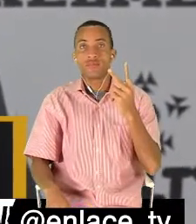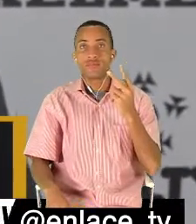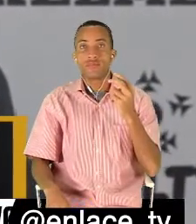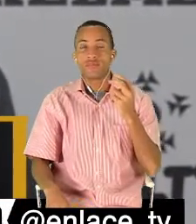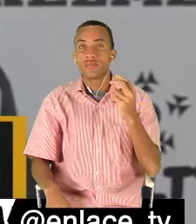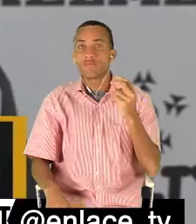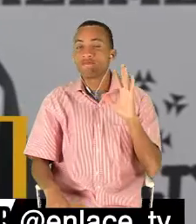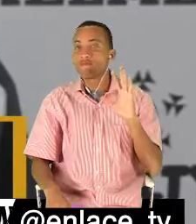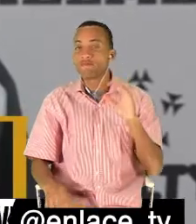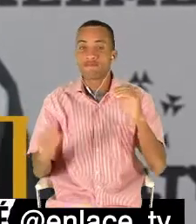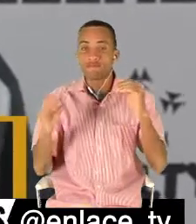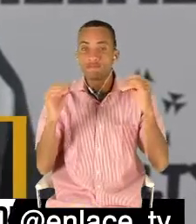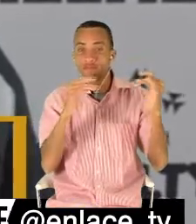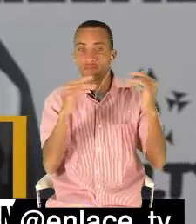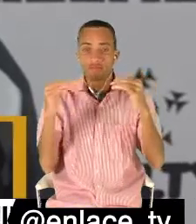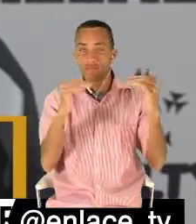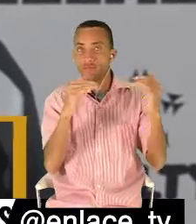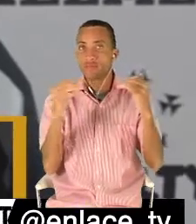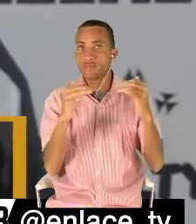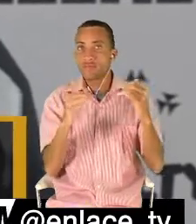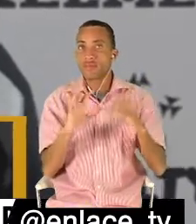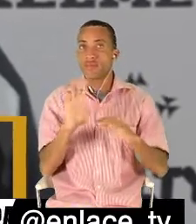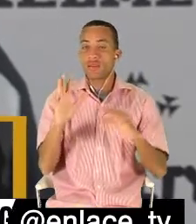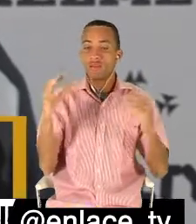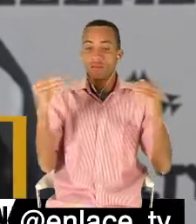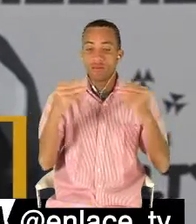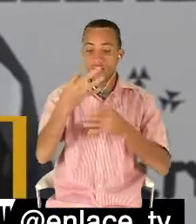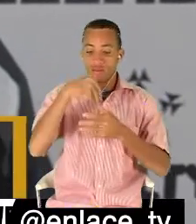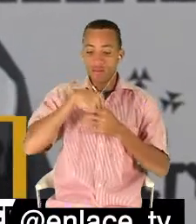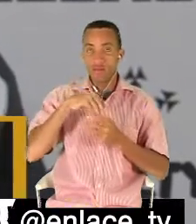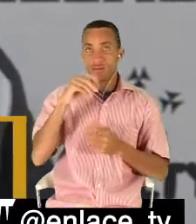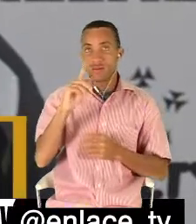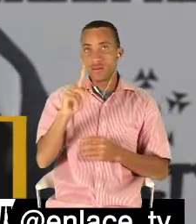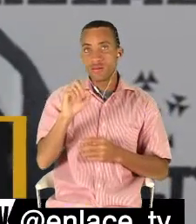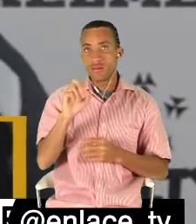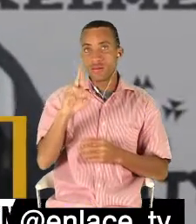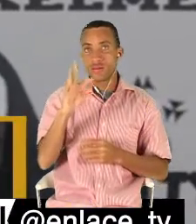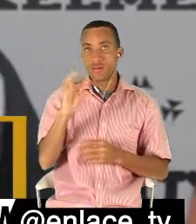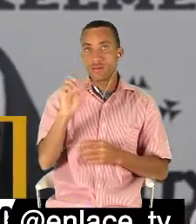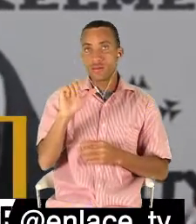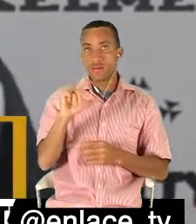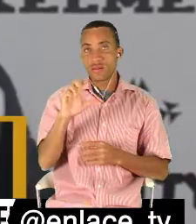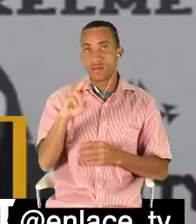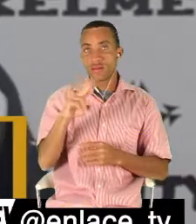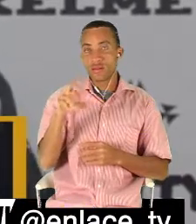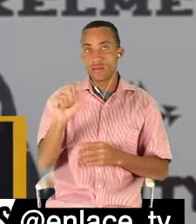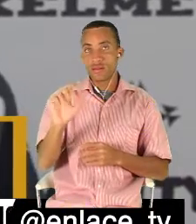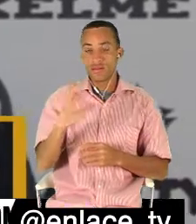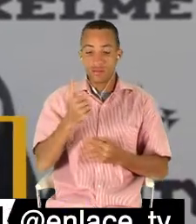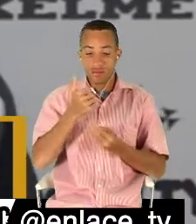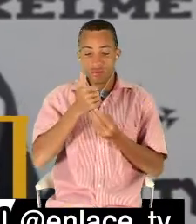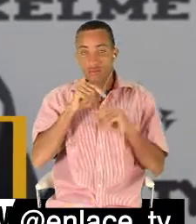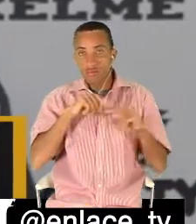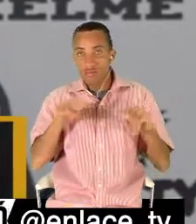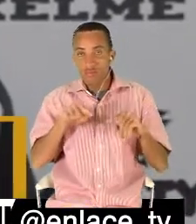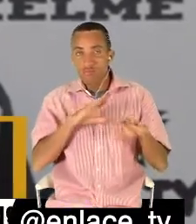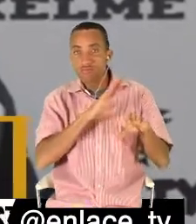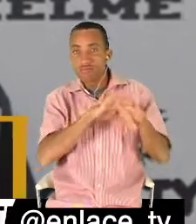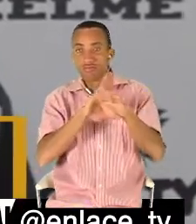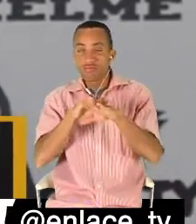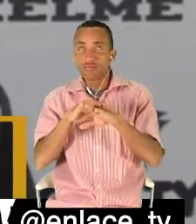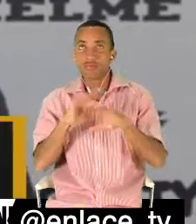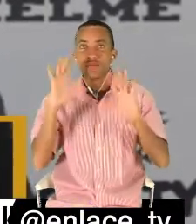para el partido oficial de campeonato frente a Fortaleza. La Junta Directiva quiere brindarles y celebrarles